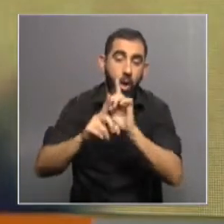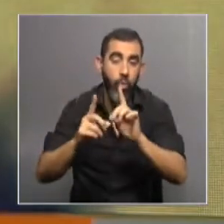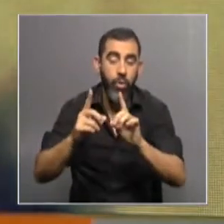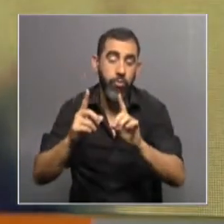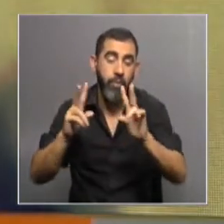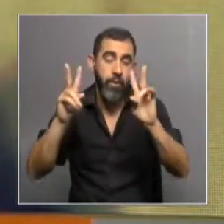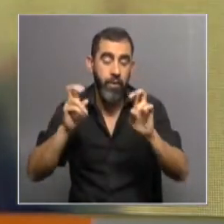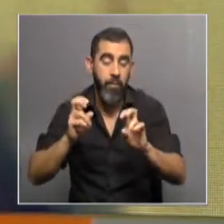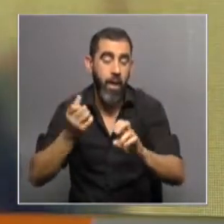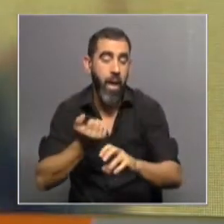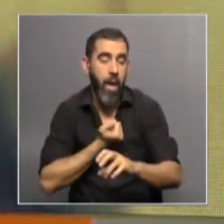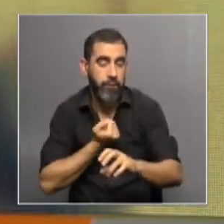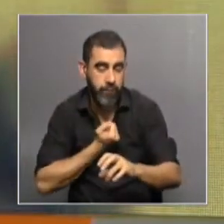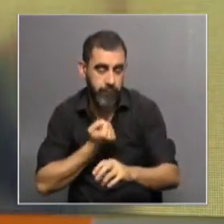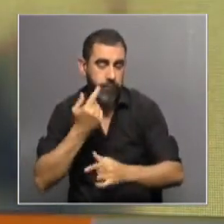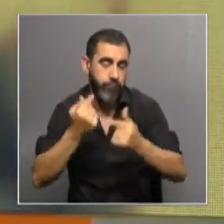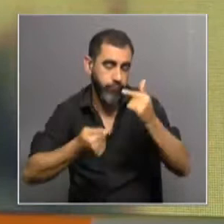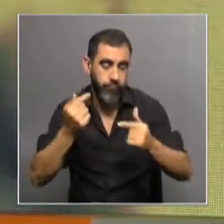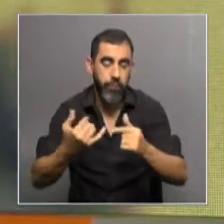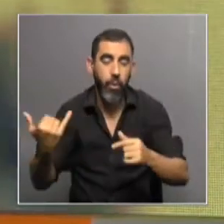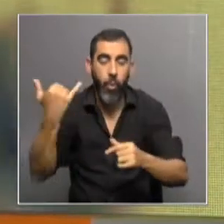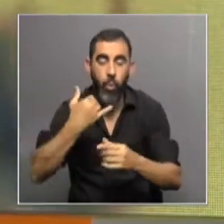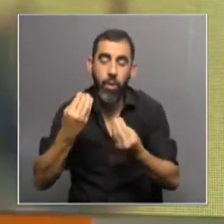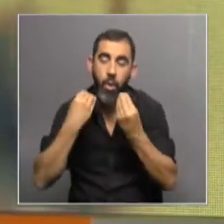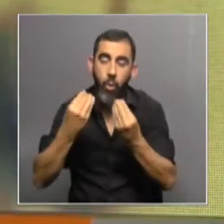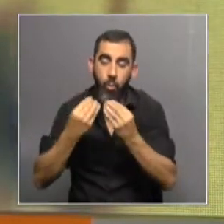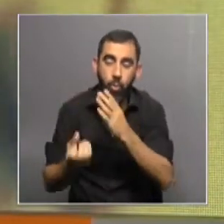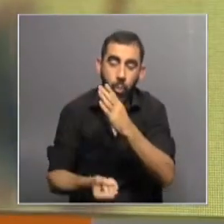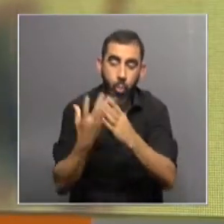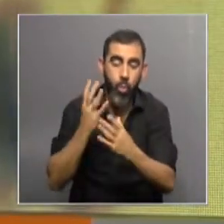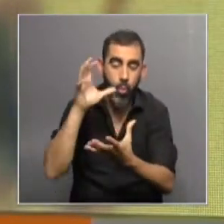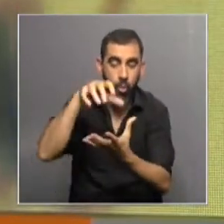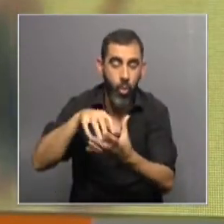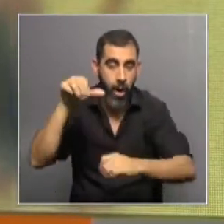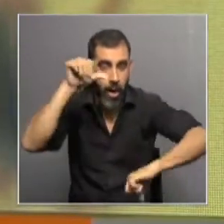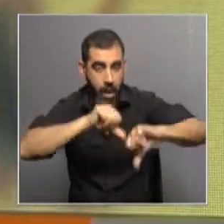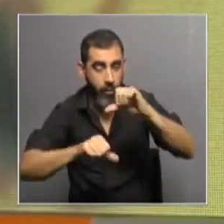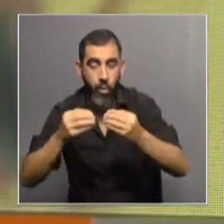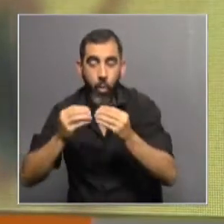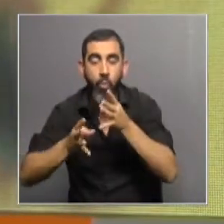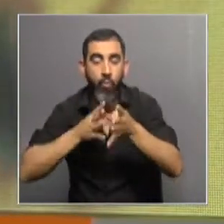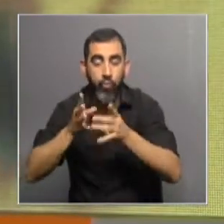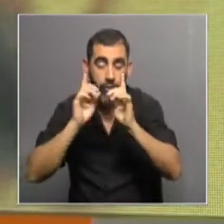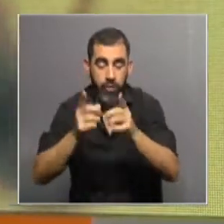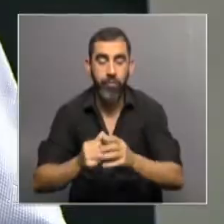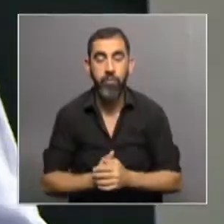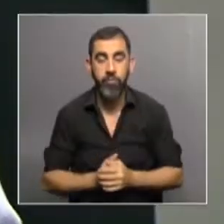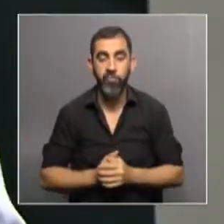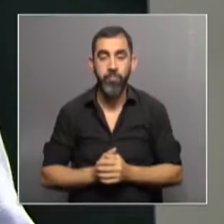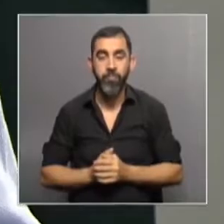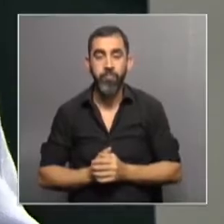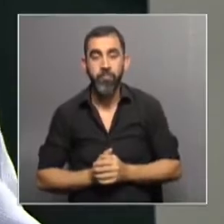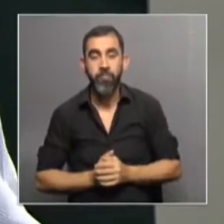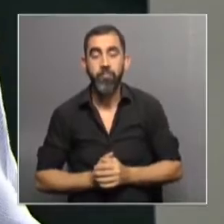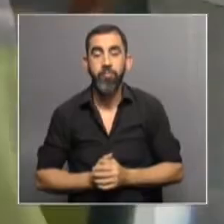forenses y bueno nos cuenta en el primer tape cómo se creó este laboratorio y cómo funciona cómo trabajan en él dale dale buenísimo